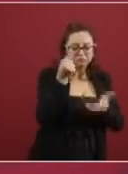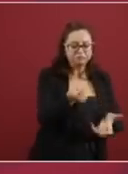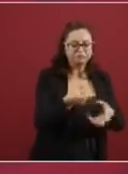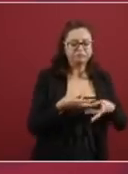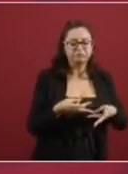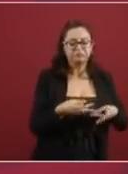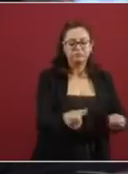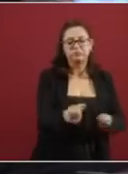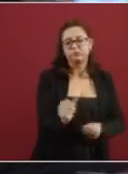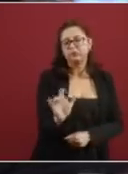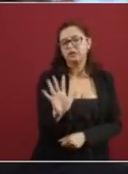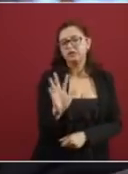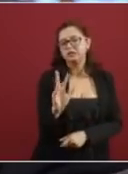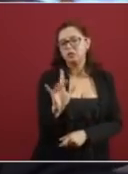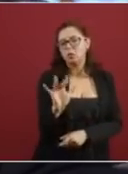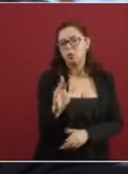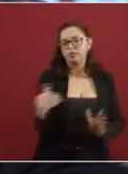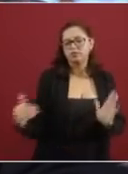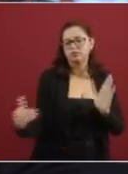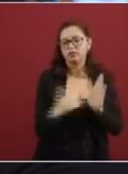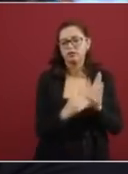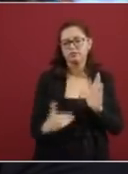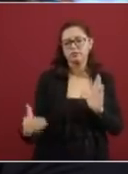de 50 millones de pesos